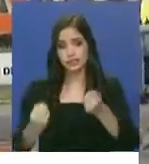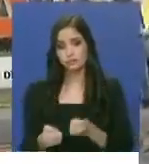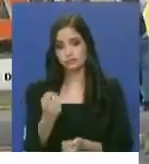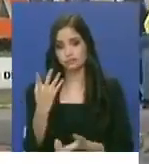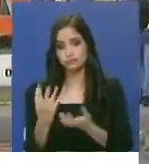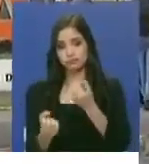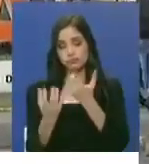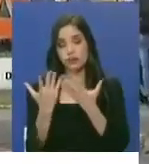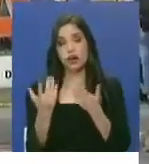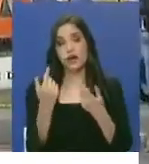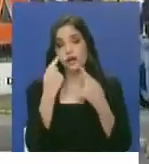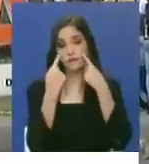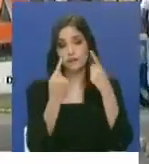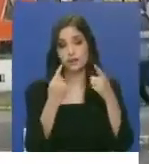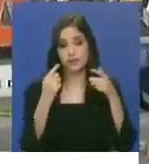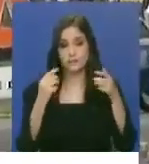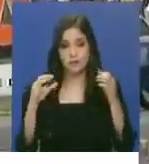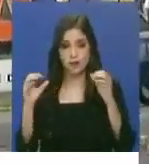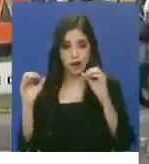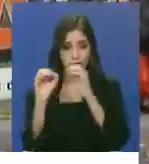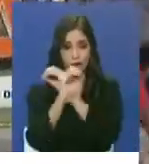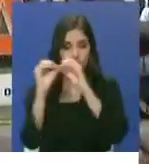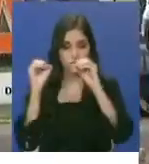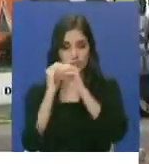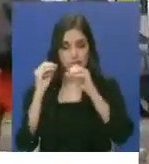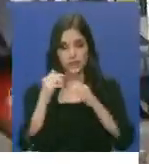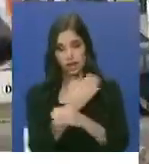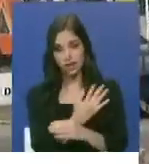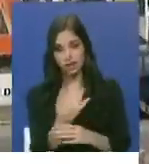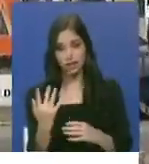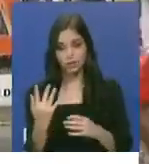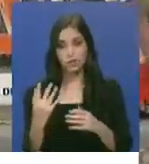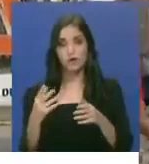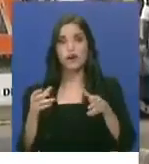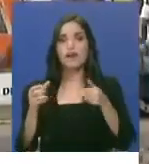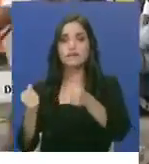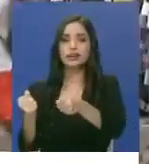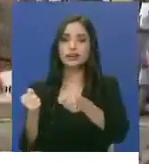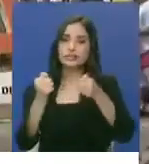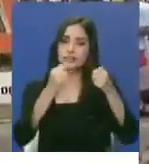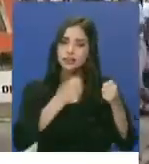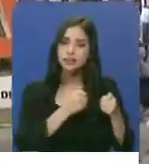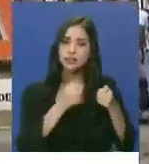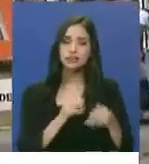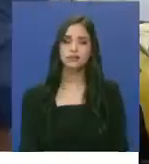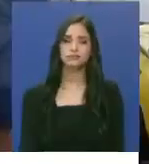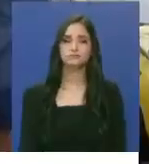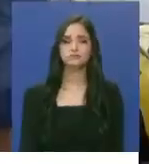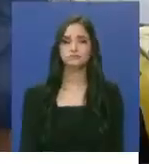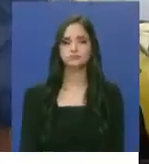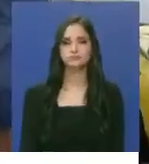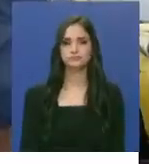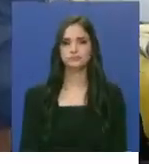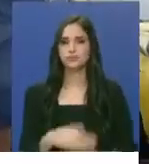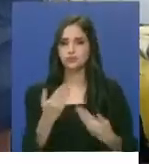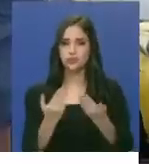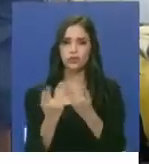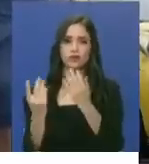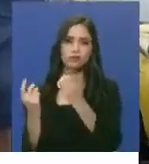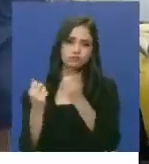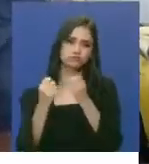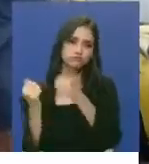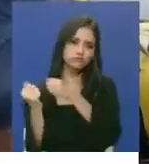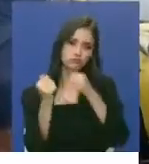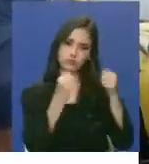los alrededores de la gobernación cómo vandalizaban algunas de las rejas de esas verjas que estaban ahí. Las retiraban, las tumbaban, las movían del